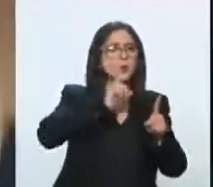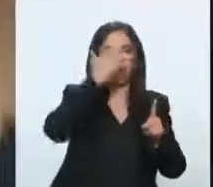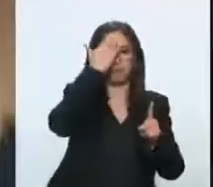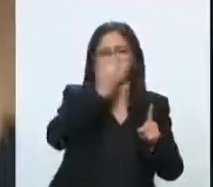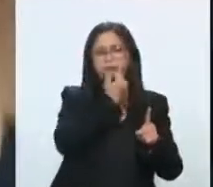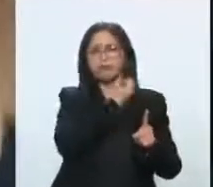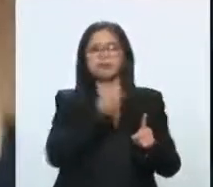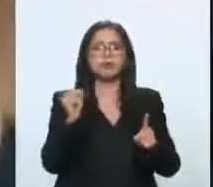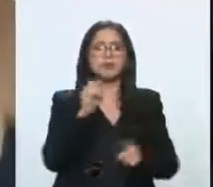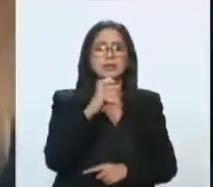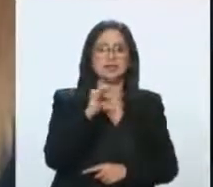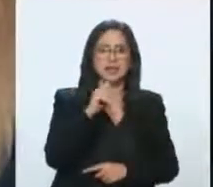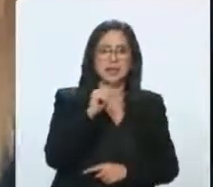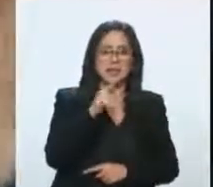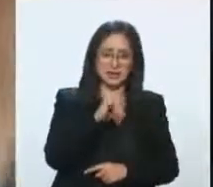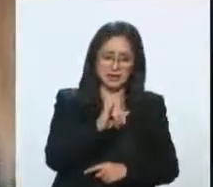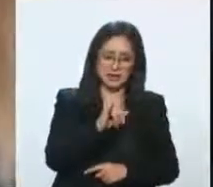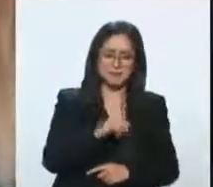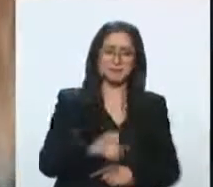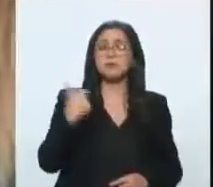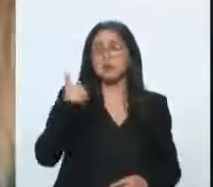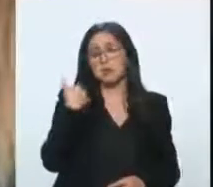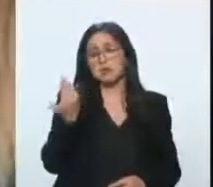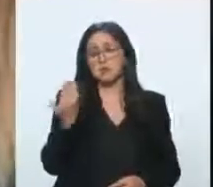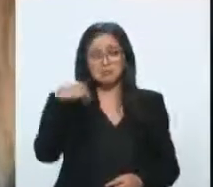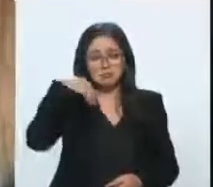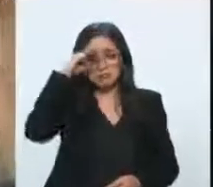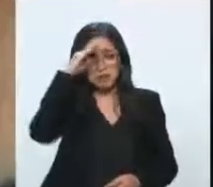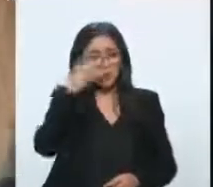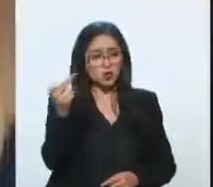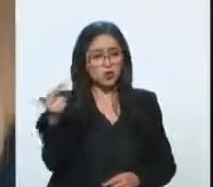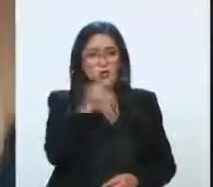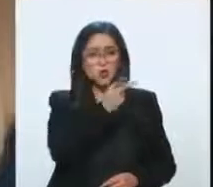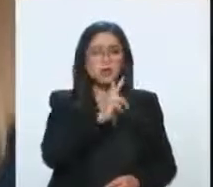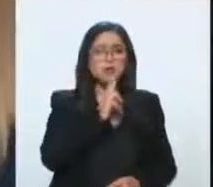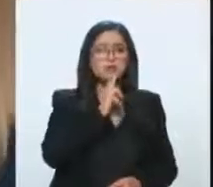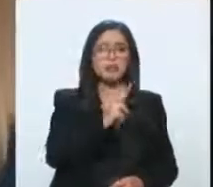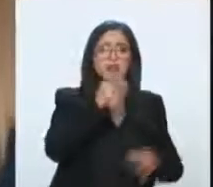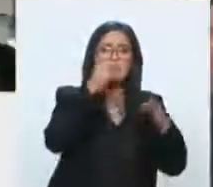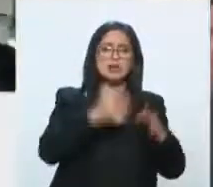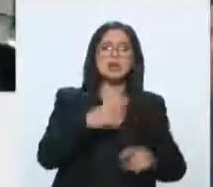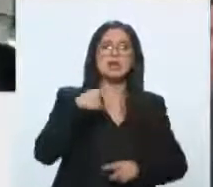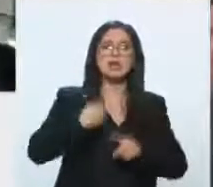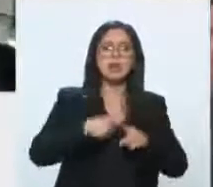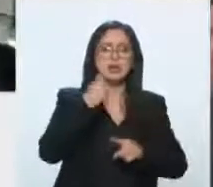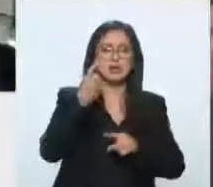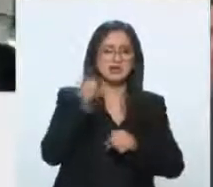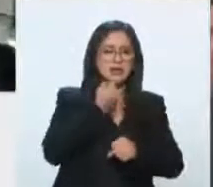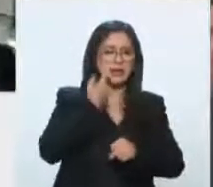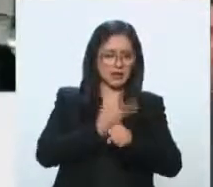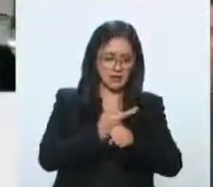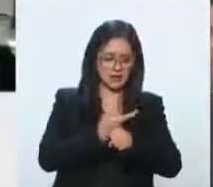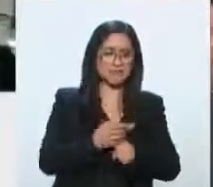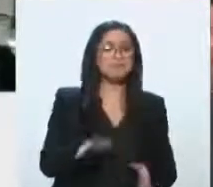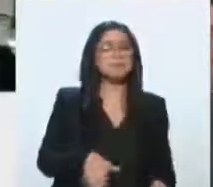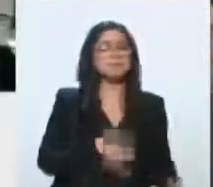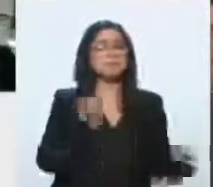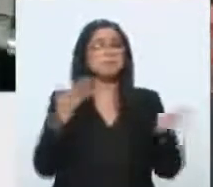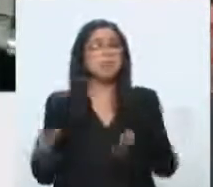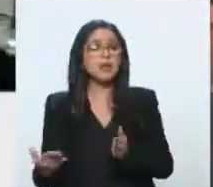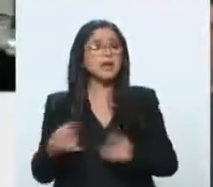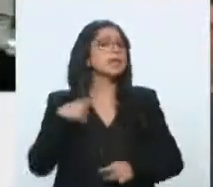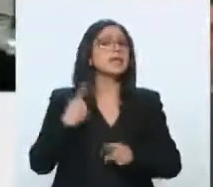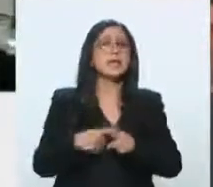Entonces me parece bastante explicable el resultado para la secretaría. En el caso de la